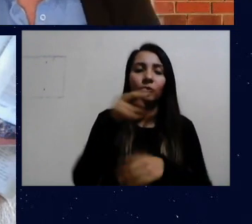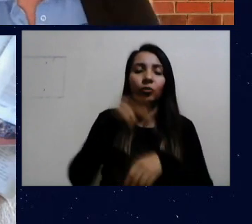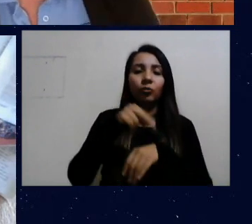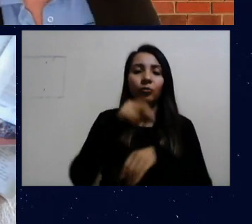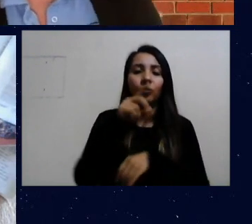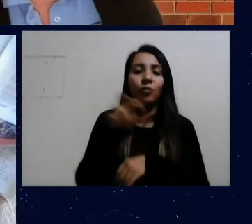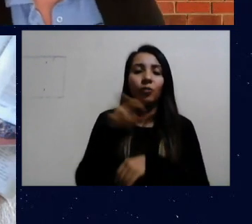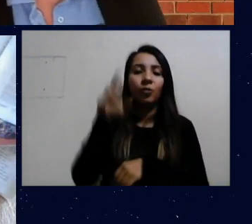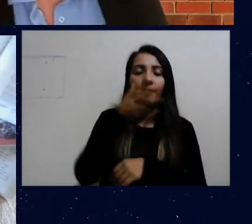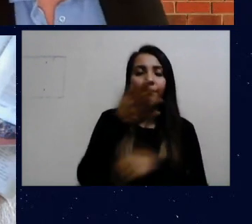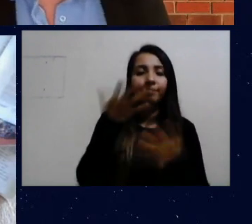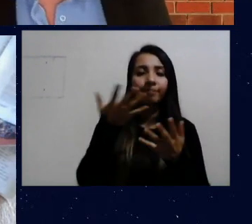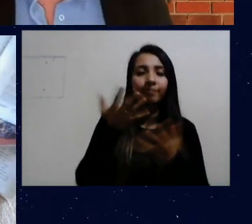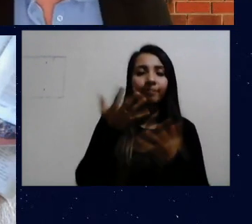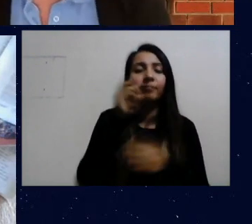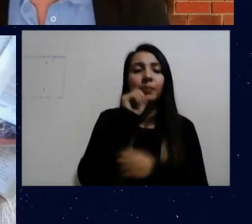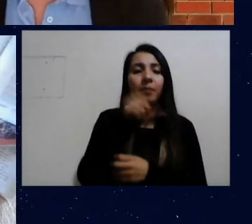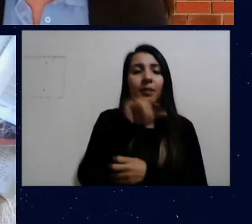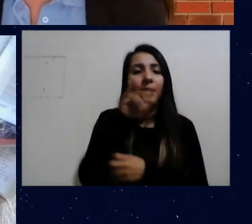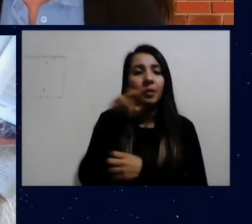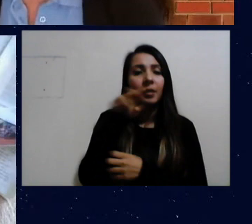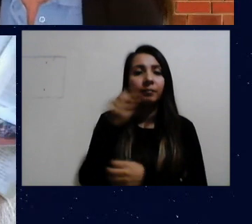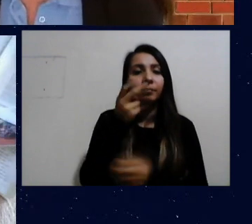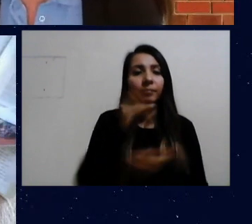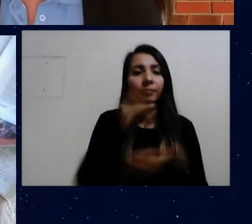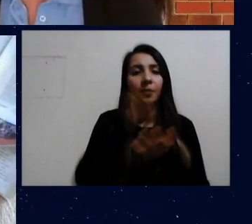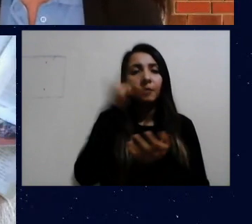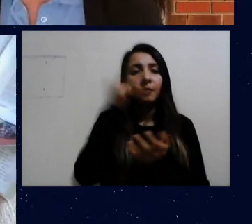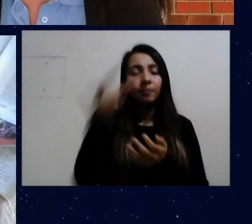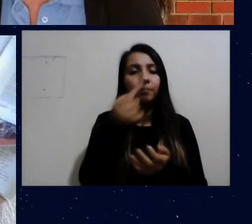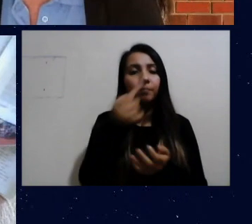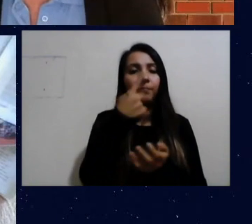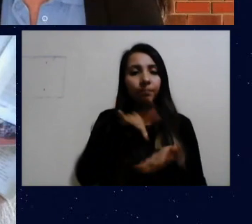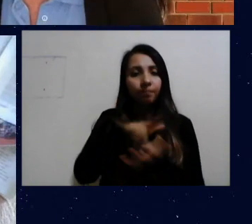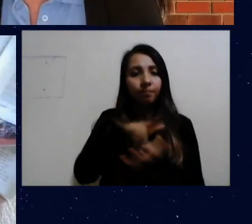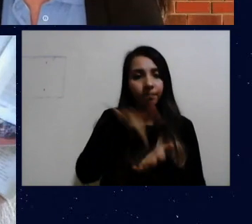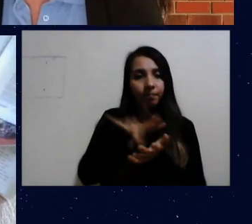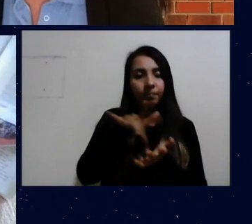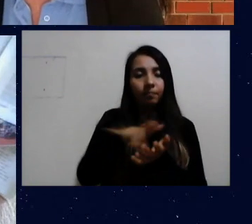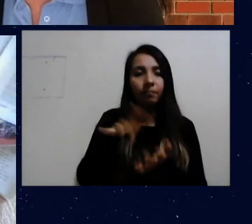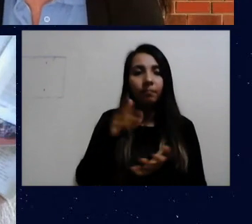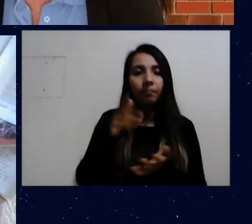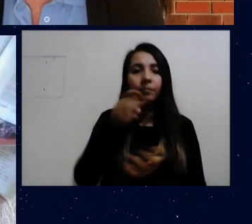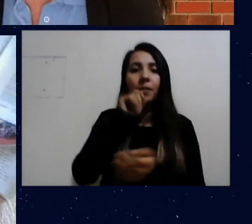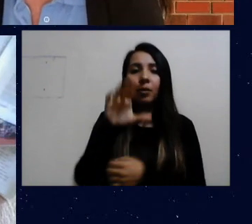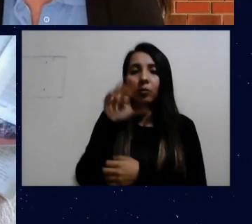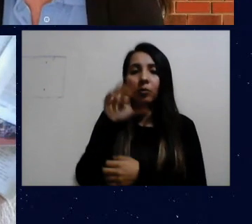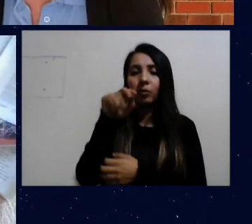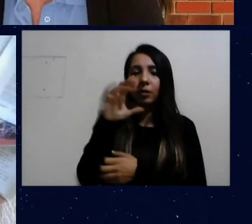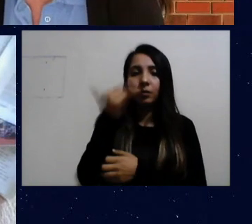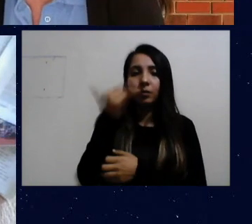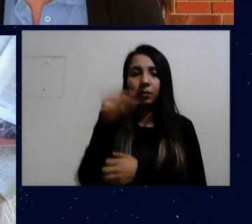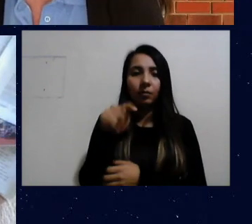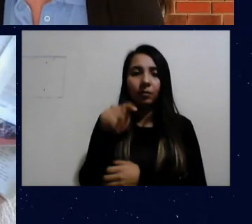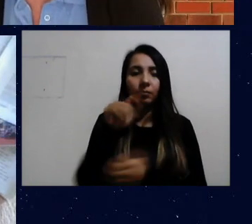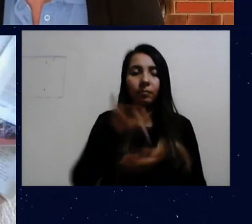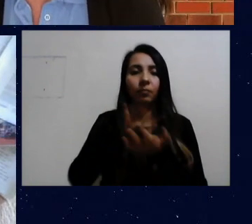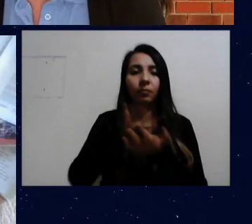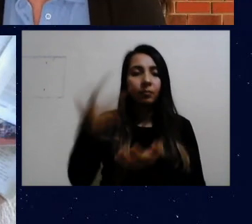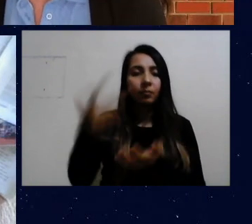el apoyo del proyecto CONACYT, que gracias a él se están llevando a cabo este tipo de comunicaciones de la